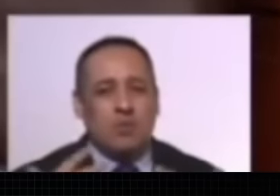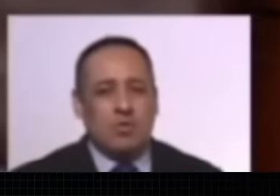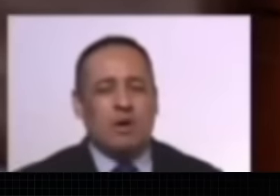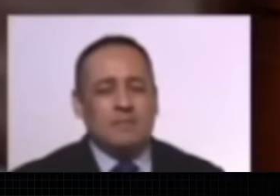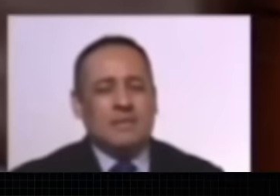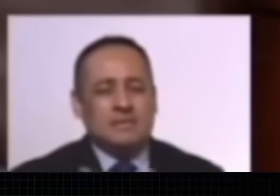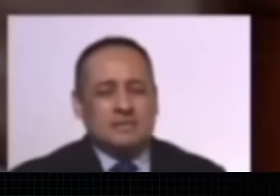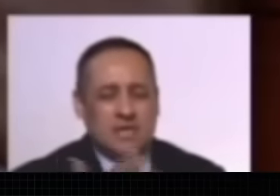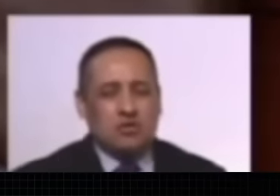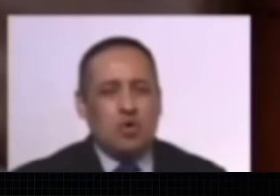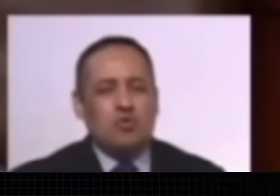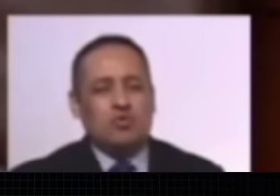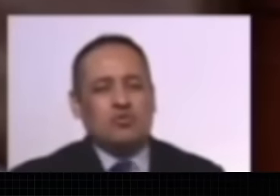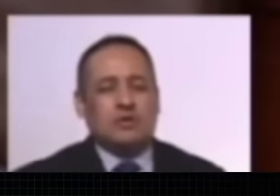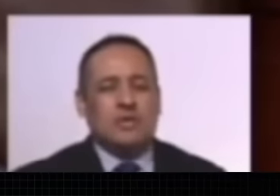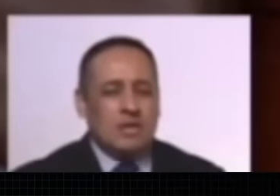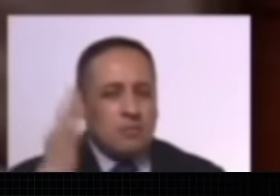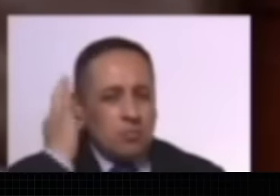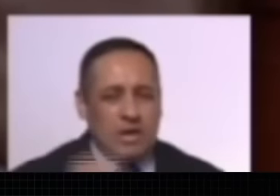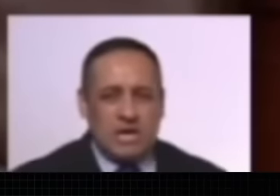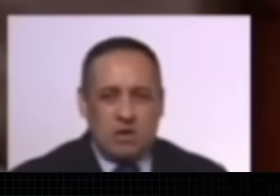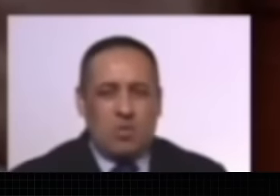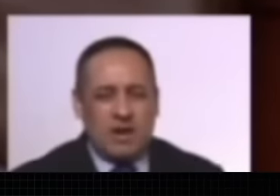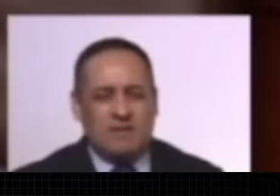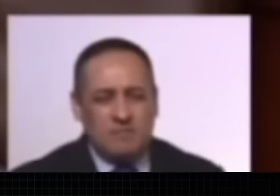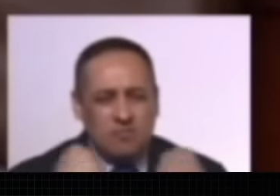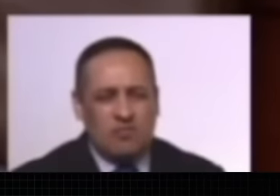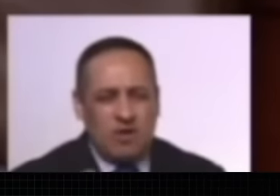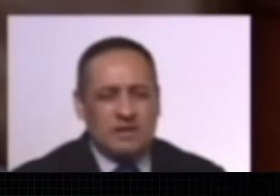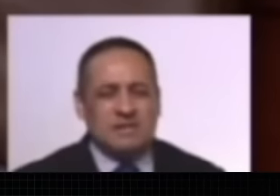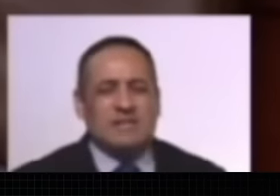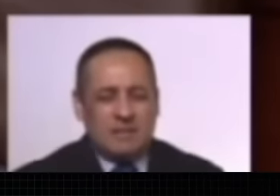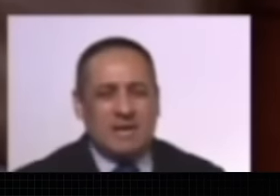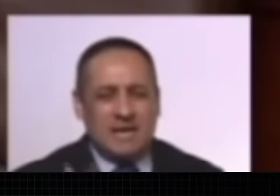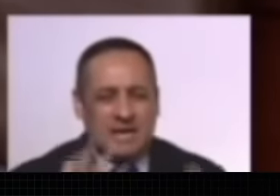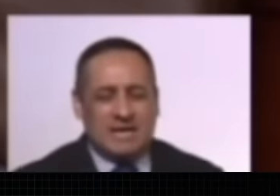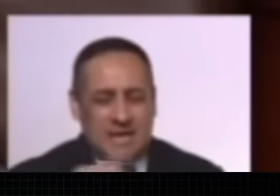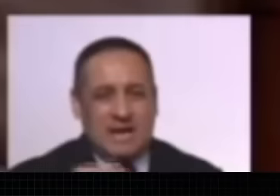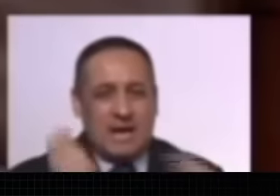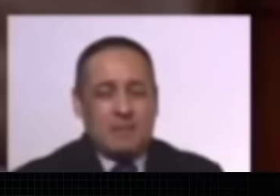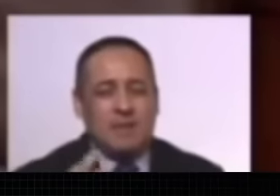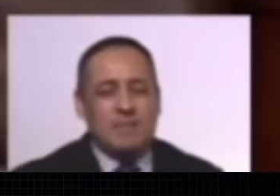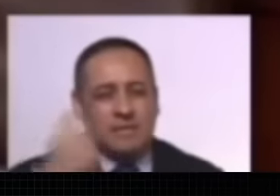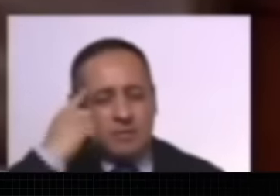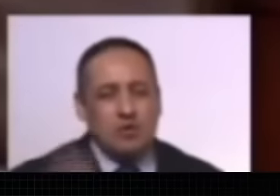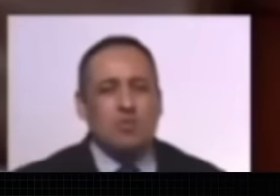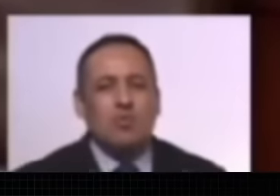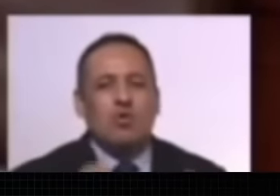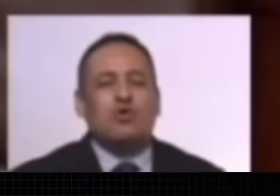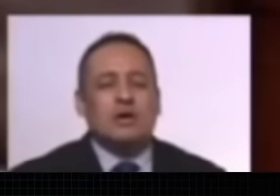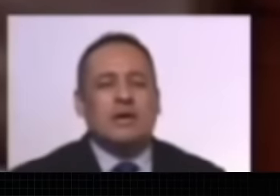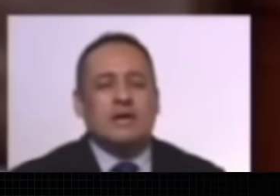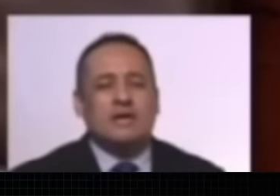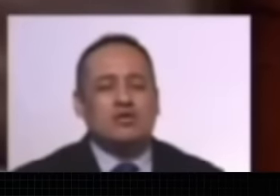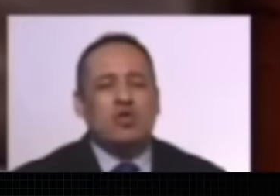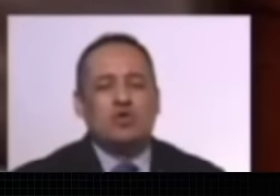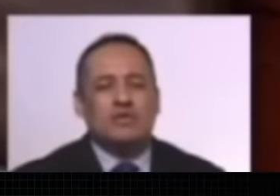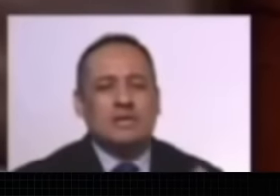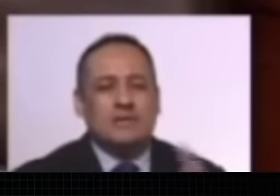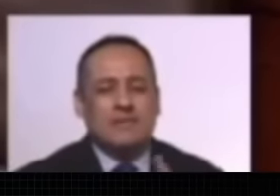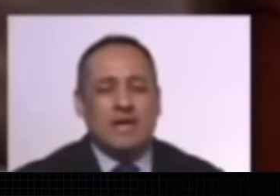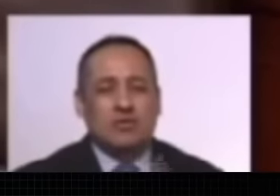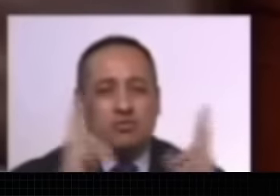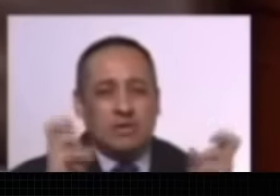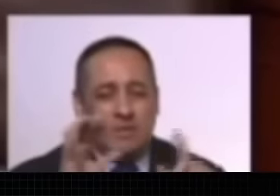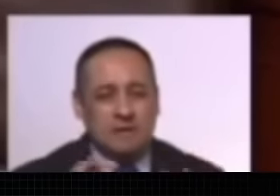siento orgullosa de mujeres así, que sean capaces de cambiar el criterio. Porque no se trata de un